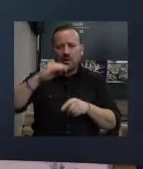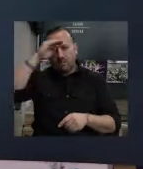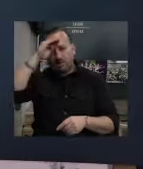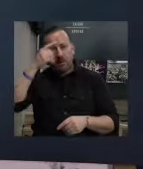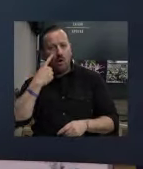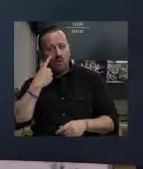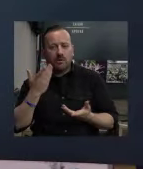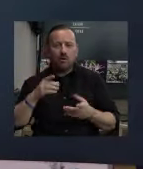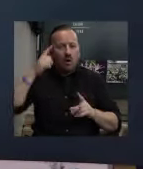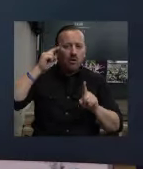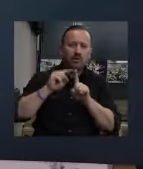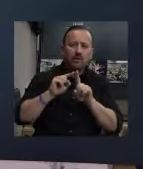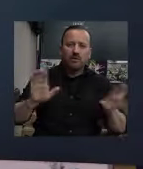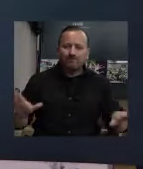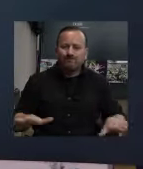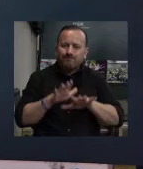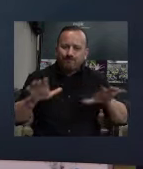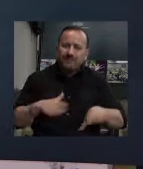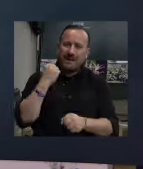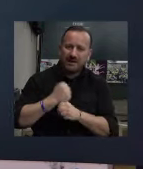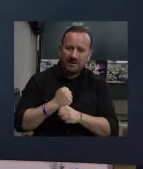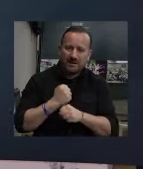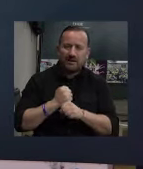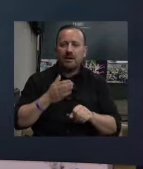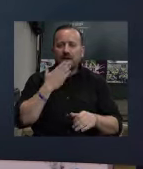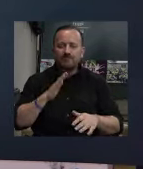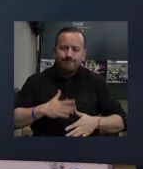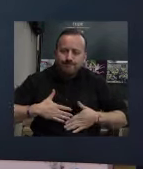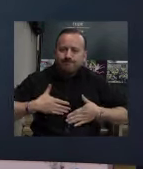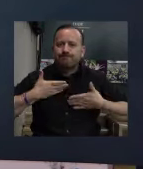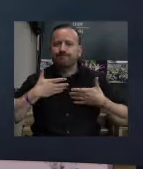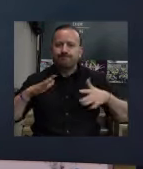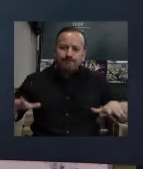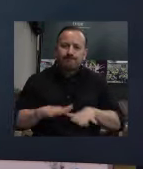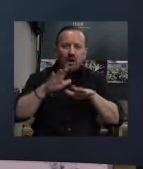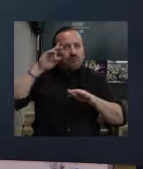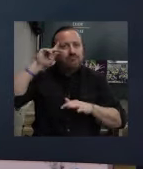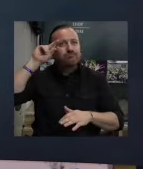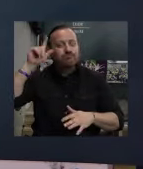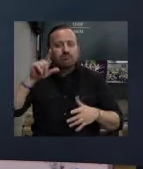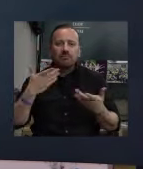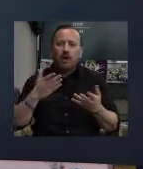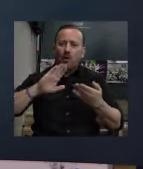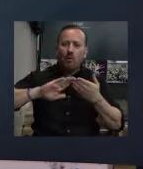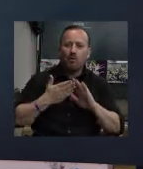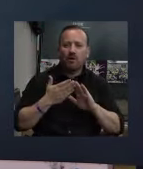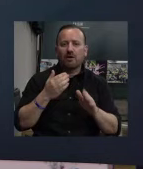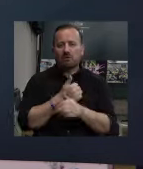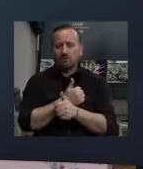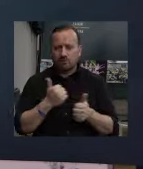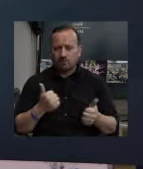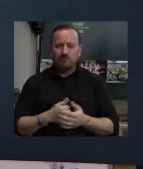con el objetivo de fomentar la empleabilidad el espíritu emprendedor y la creatividad en la comunidad